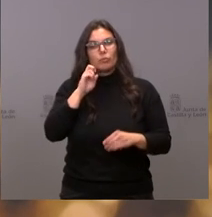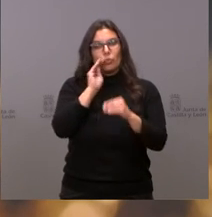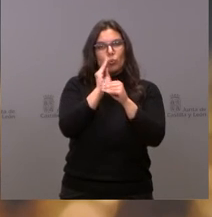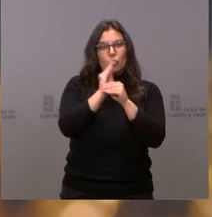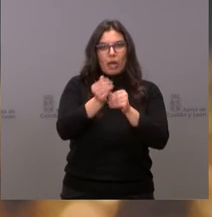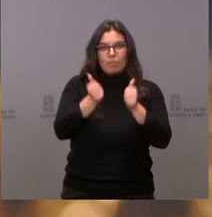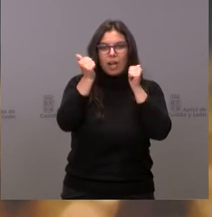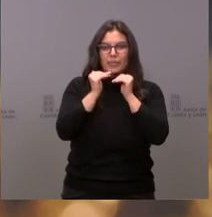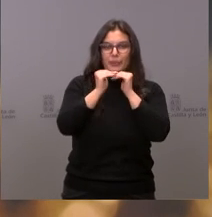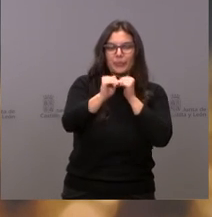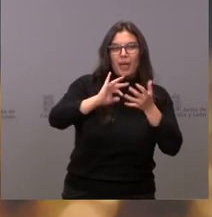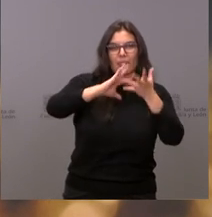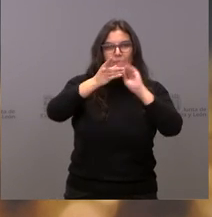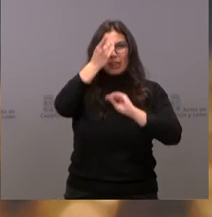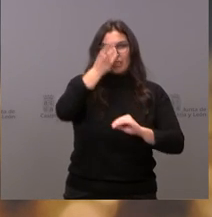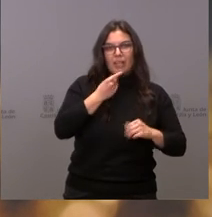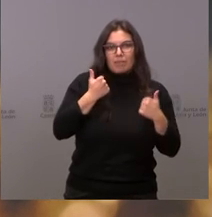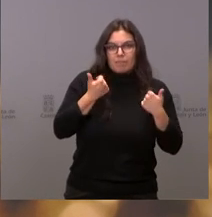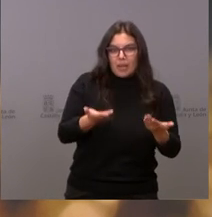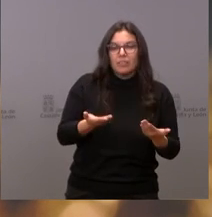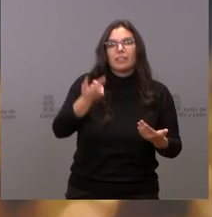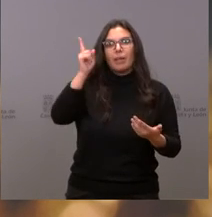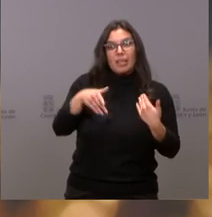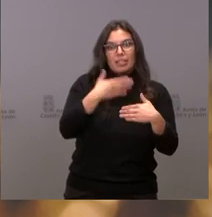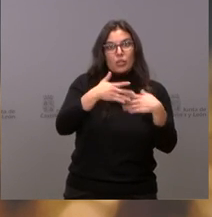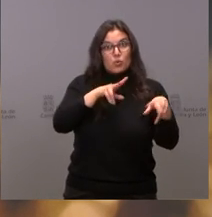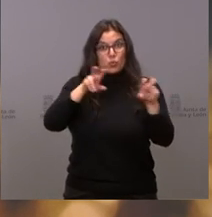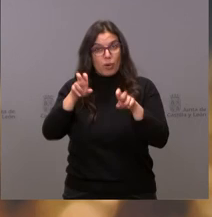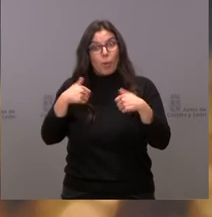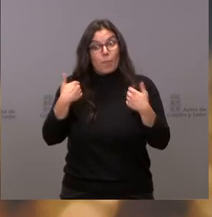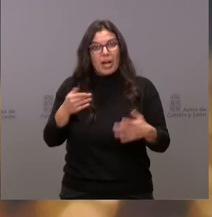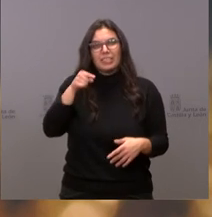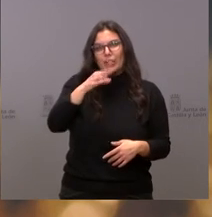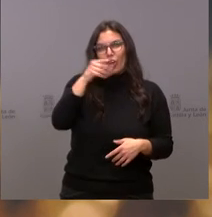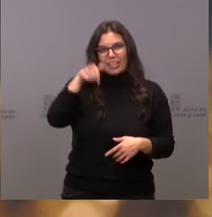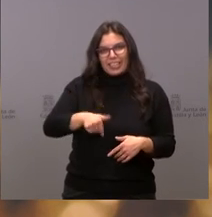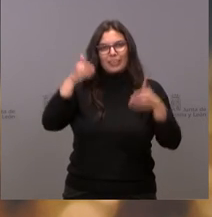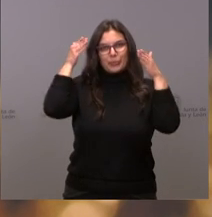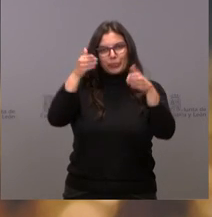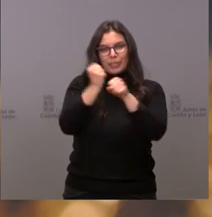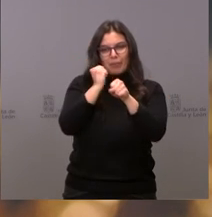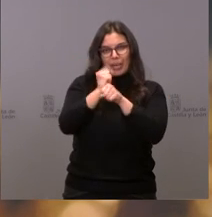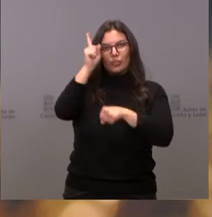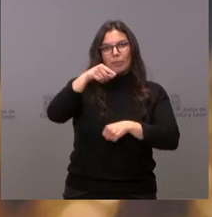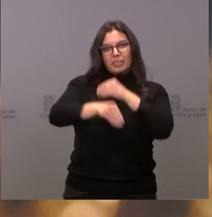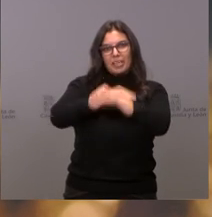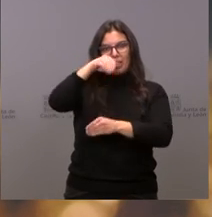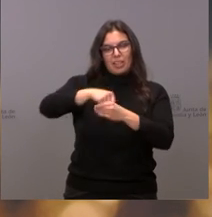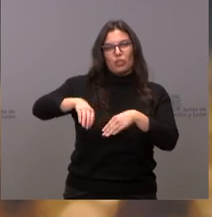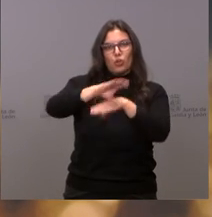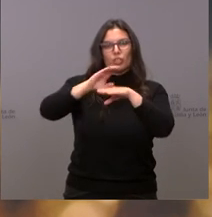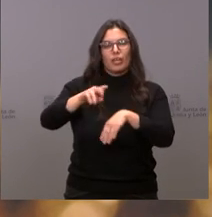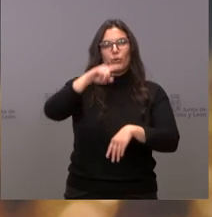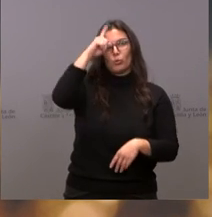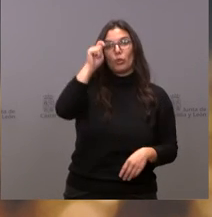más digitales que seamos más innovadores es en lo que se está trabajando desde la consejería de cultura y turismo queremos